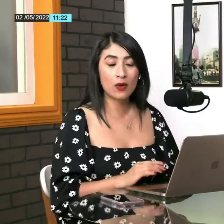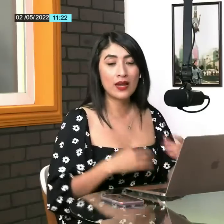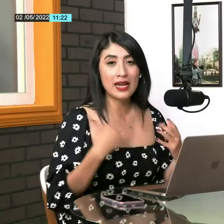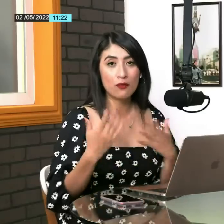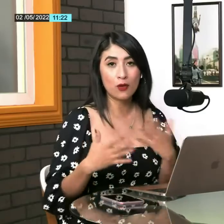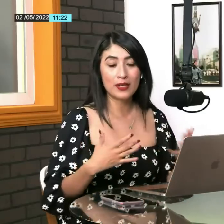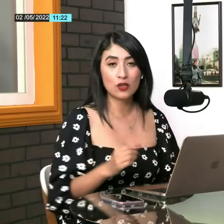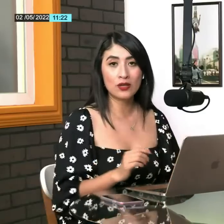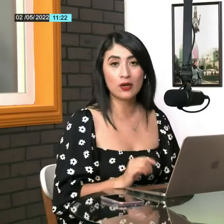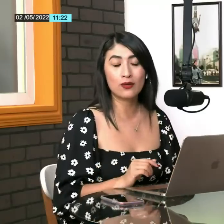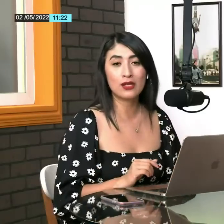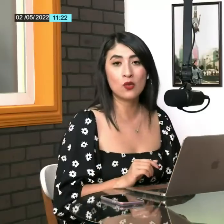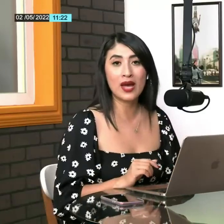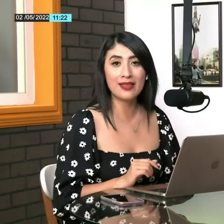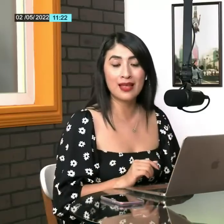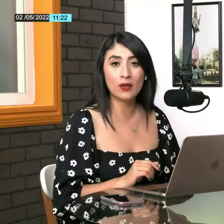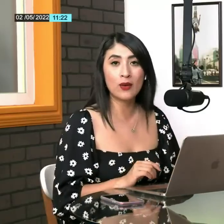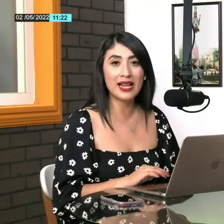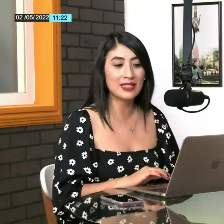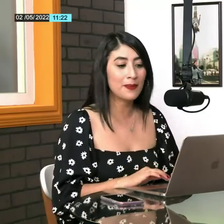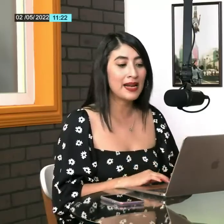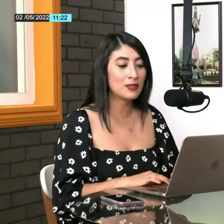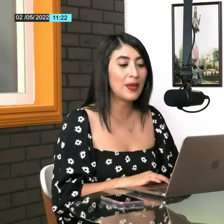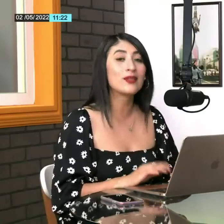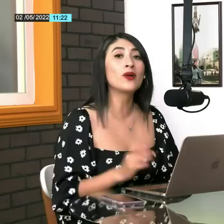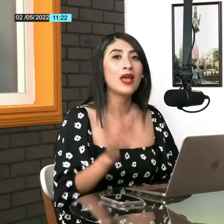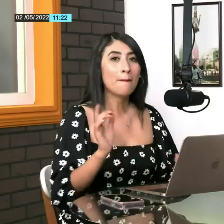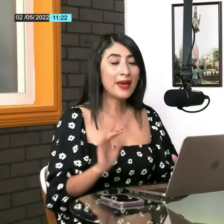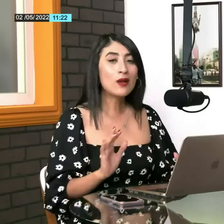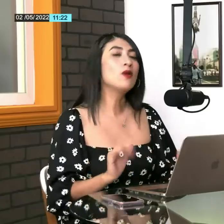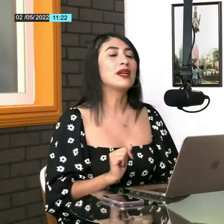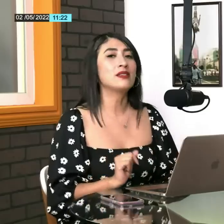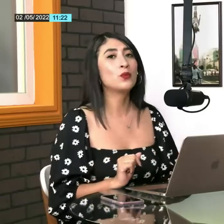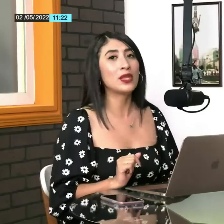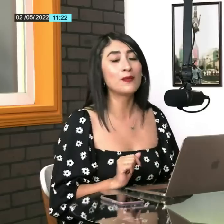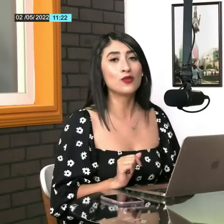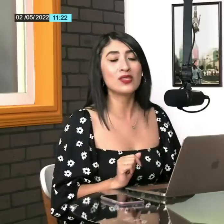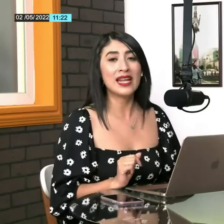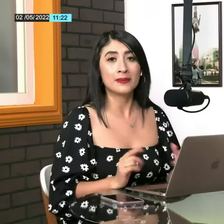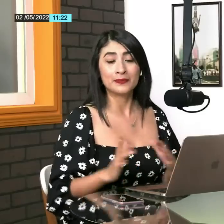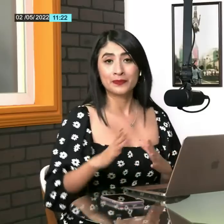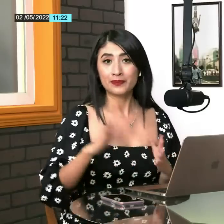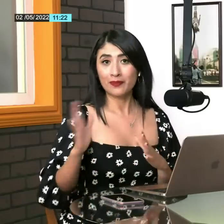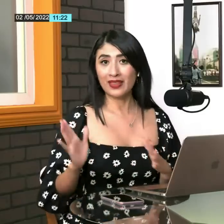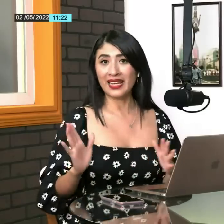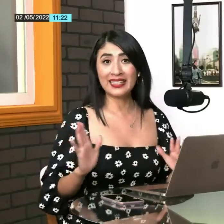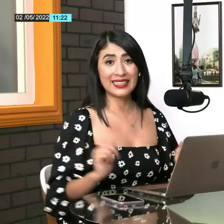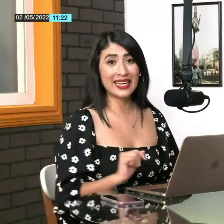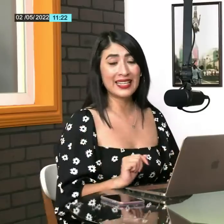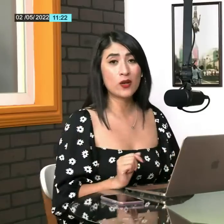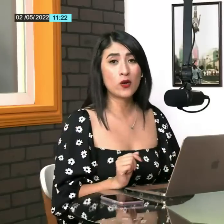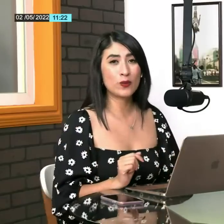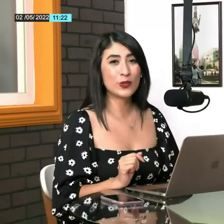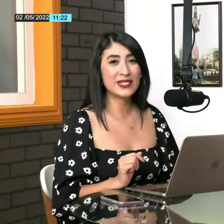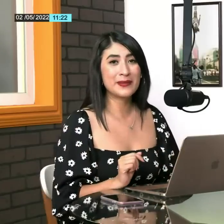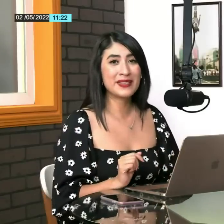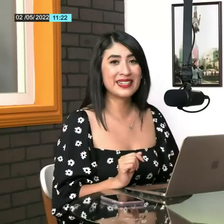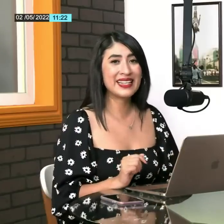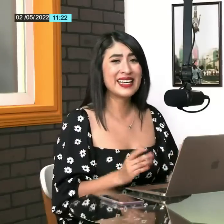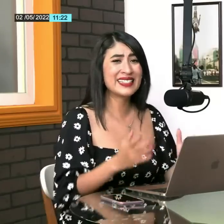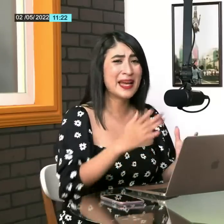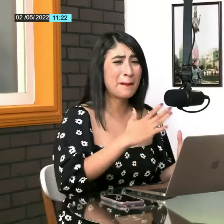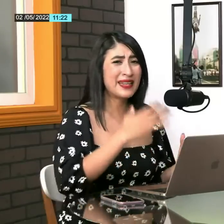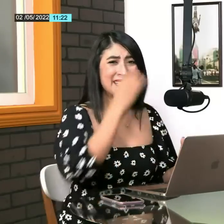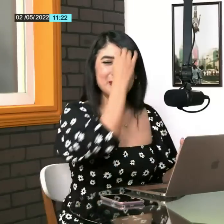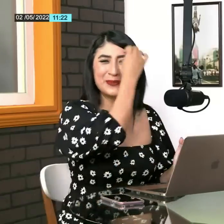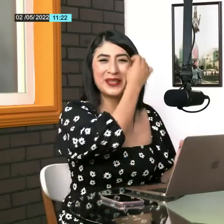ver que cuál es la información que continúa dando la cepa al respecto pero lo que sí pudimos notar es que generó muchísimas